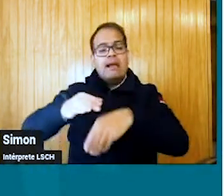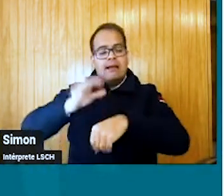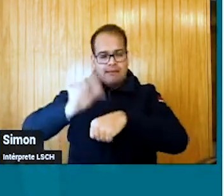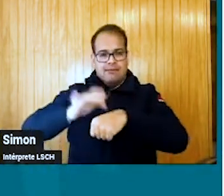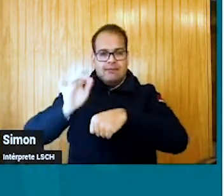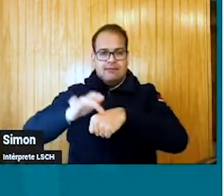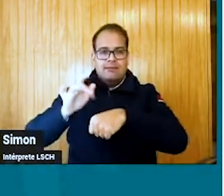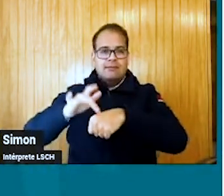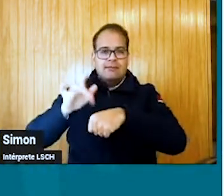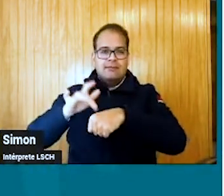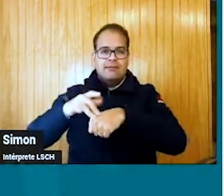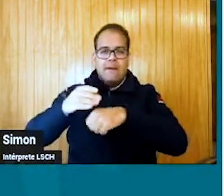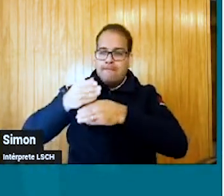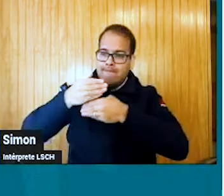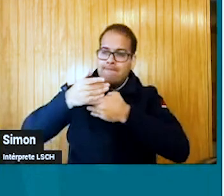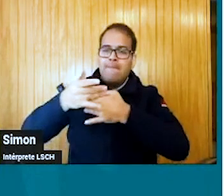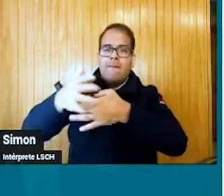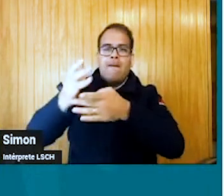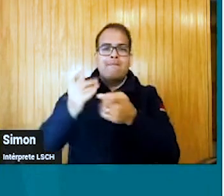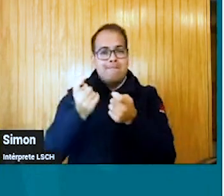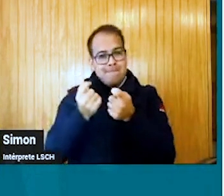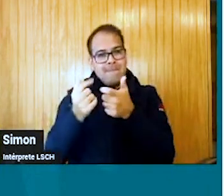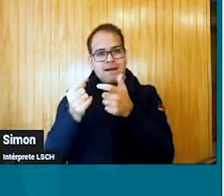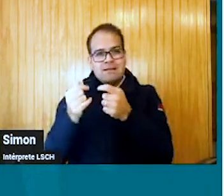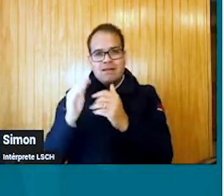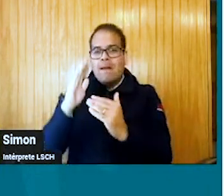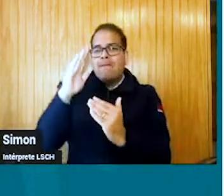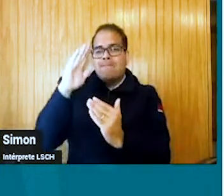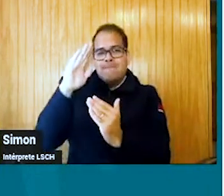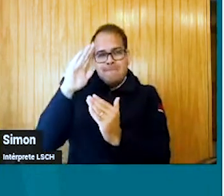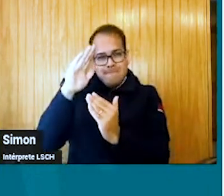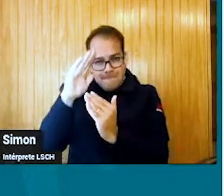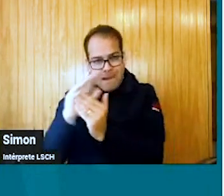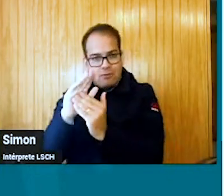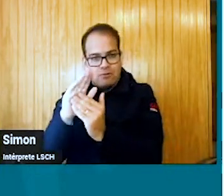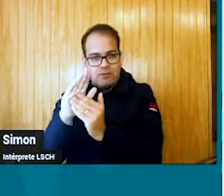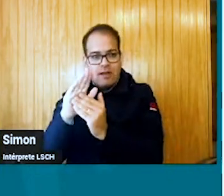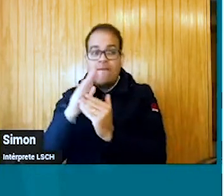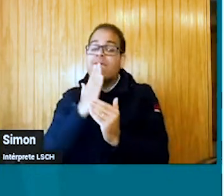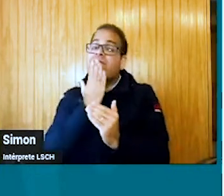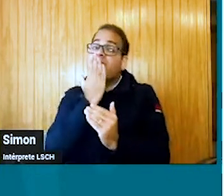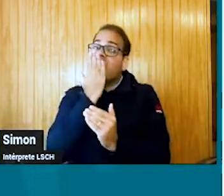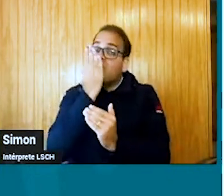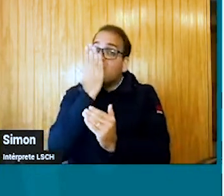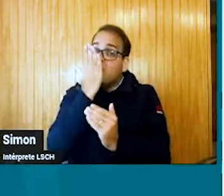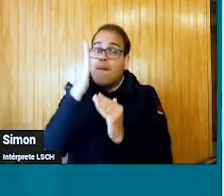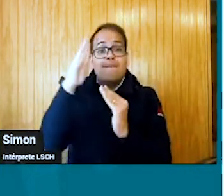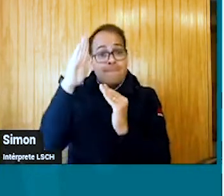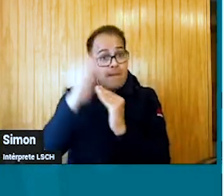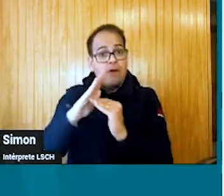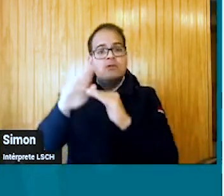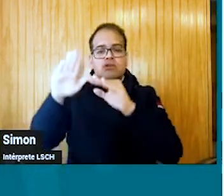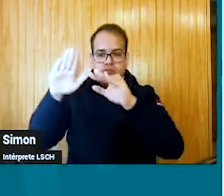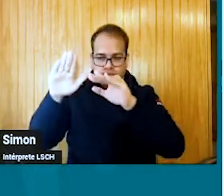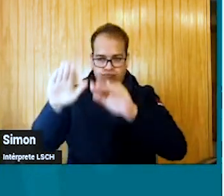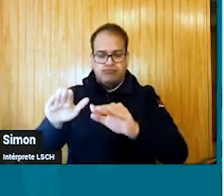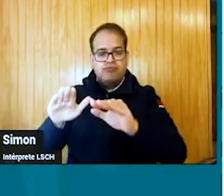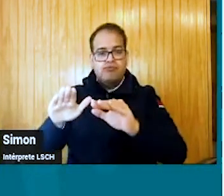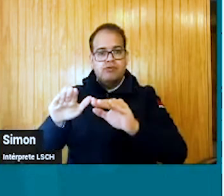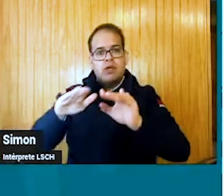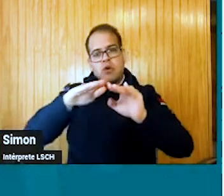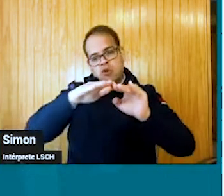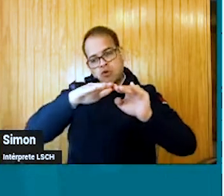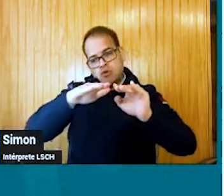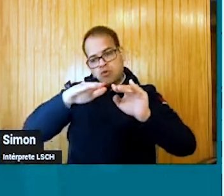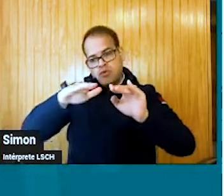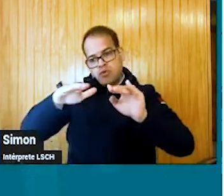calefactor no sabemos por qué, pero es como que le pusiera pausa a la bajada de temperatura y queda